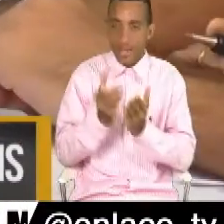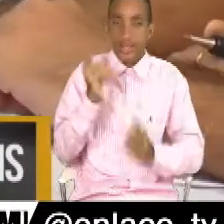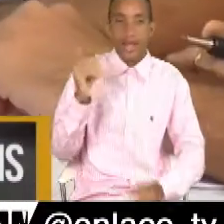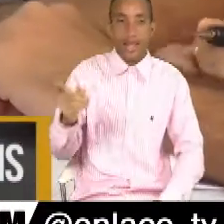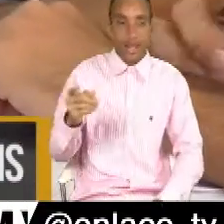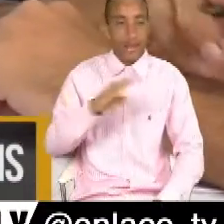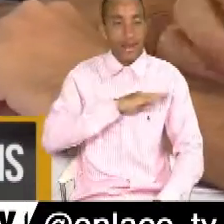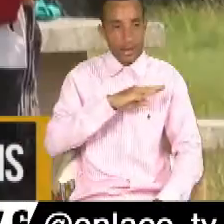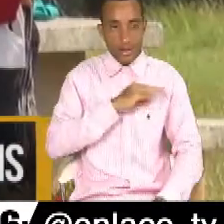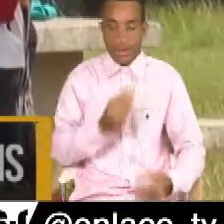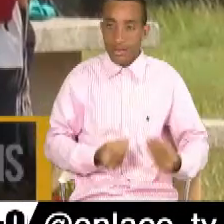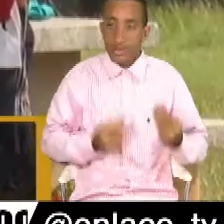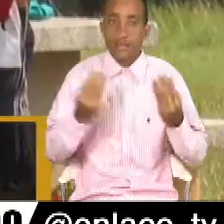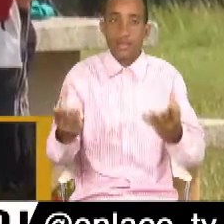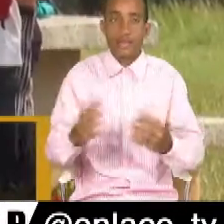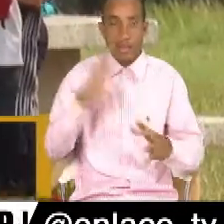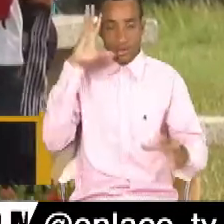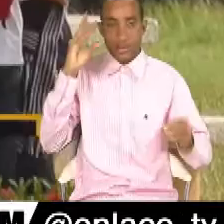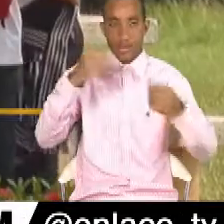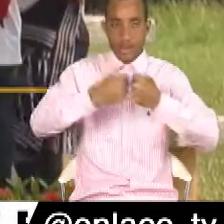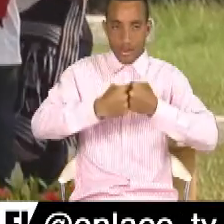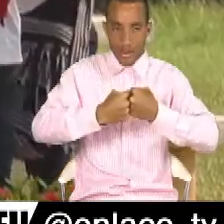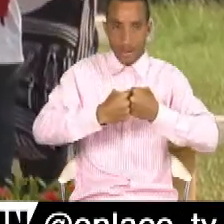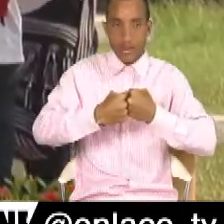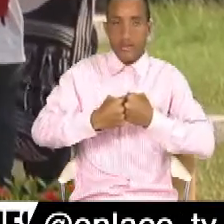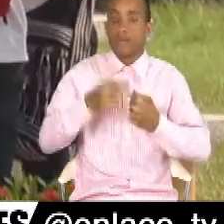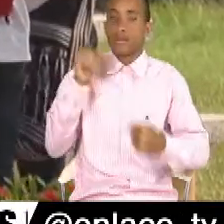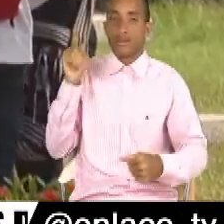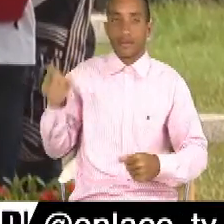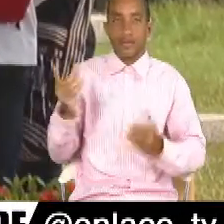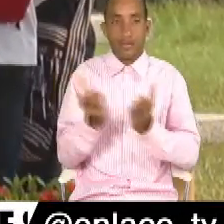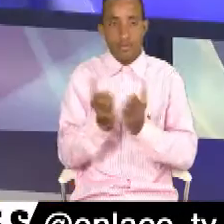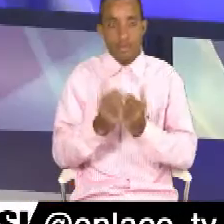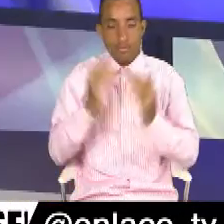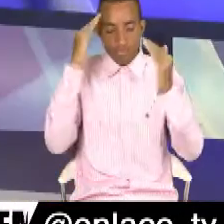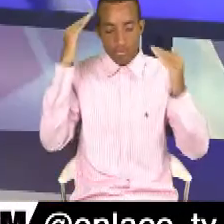Bermeja gracias al convenio con la Institución de Educación Superior.